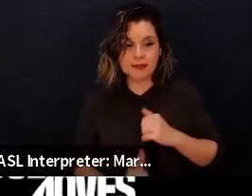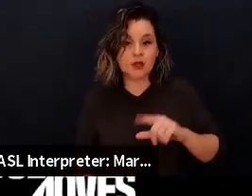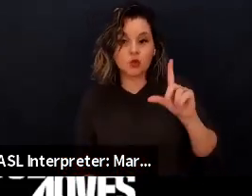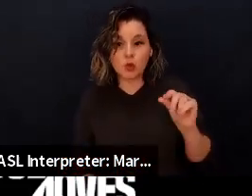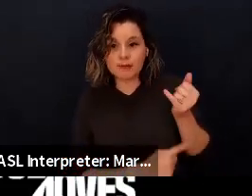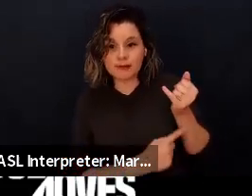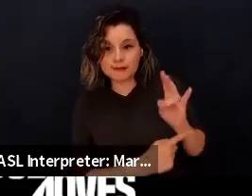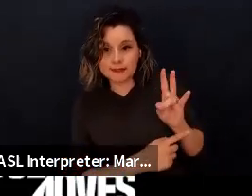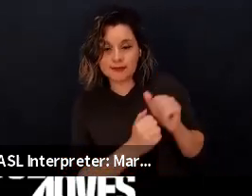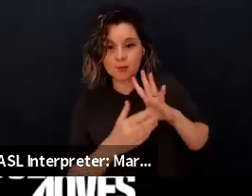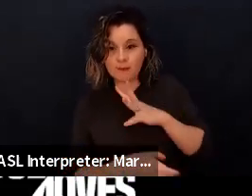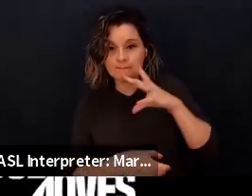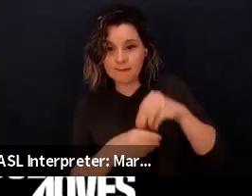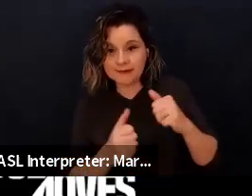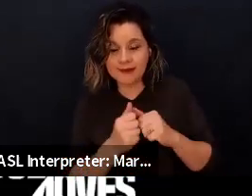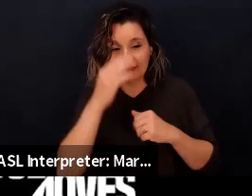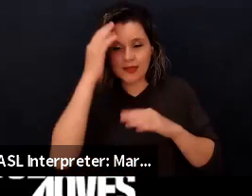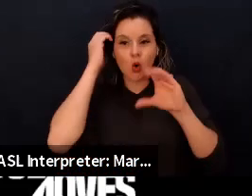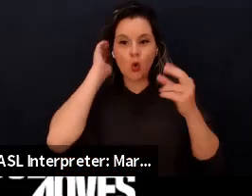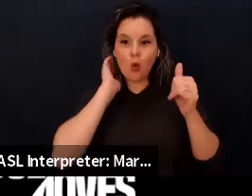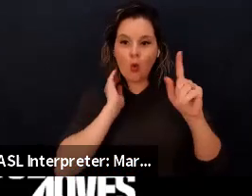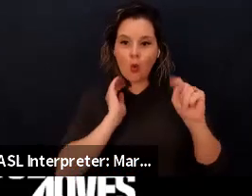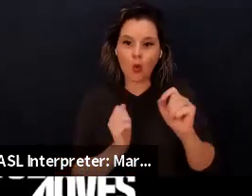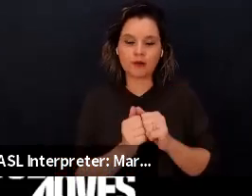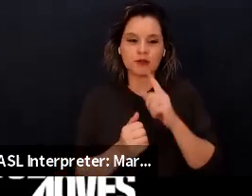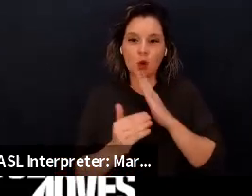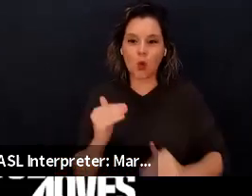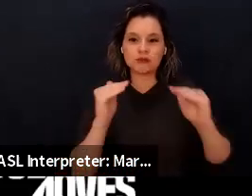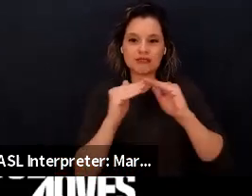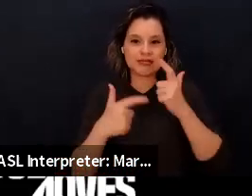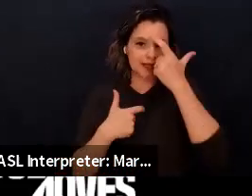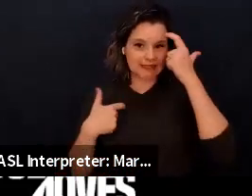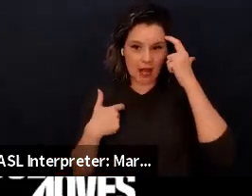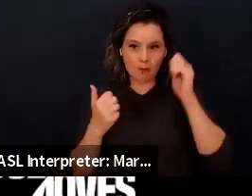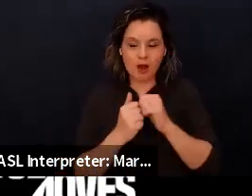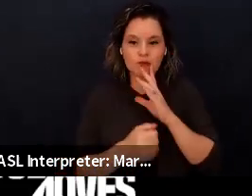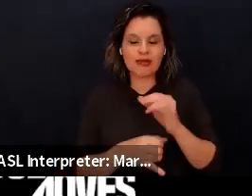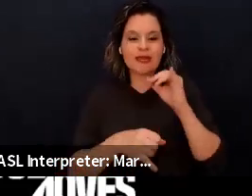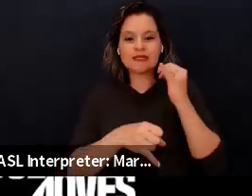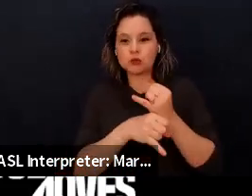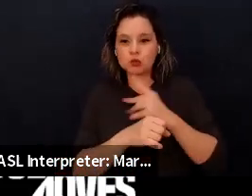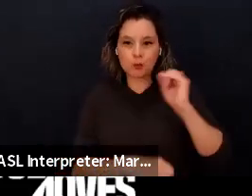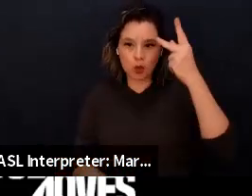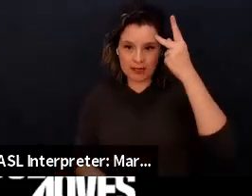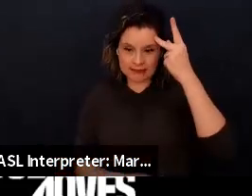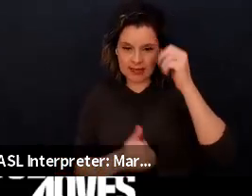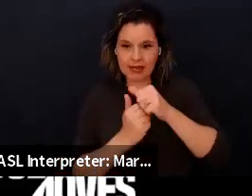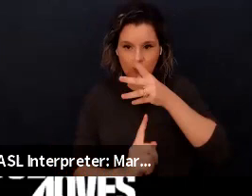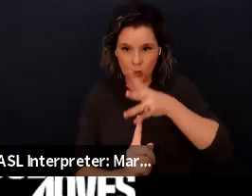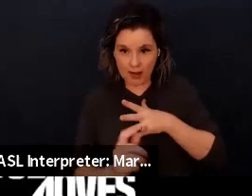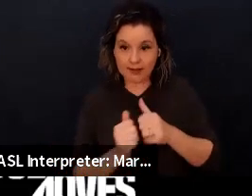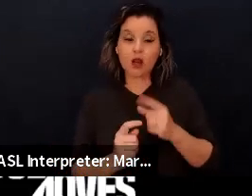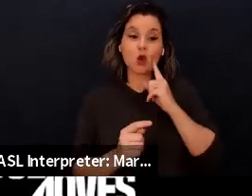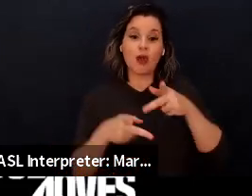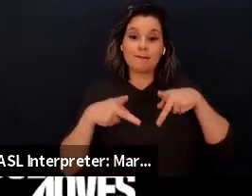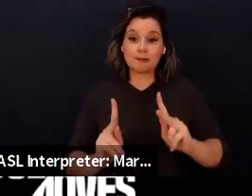2017 formó parte de la cohort Justicia de Trauma del Instituto de Política a la Mujer, lo que